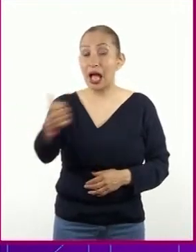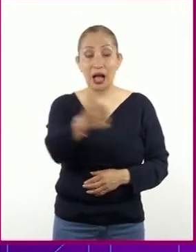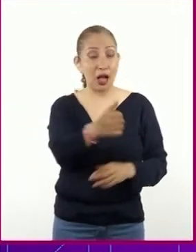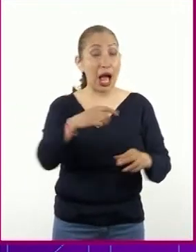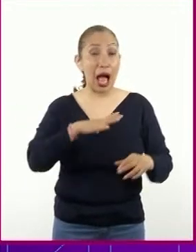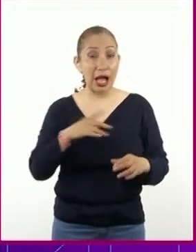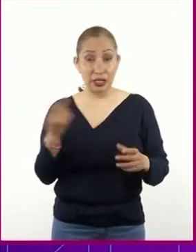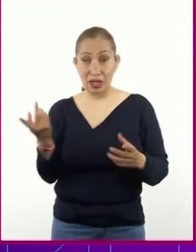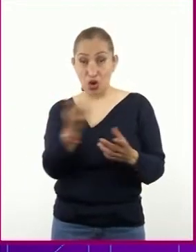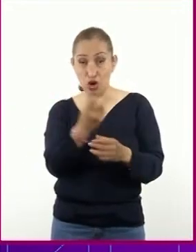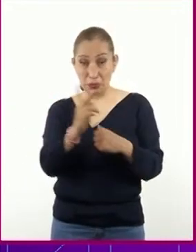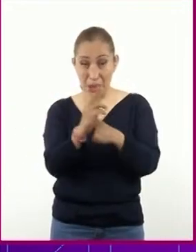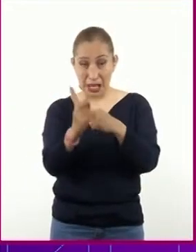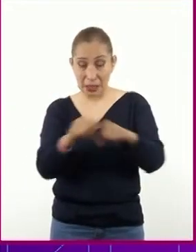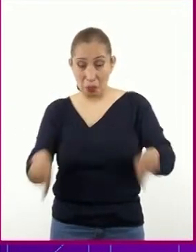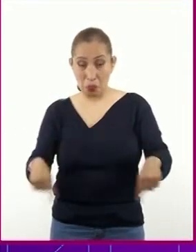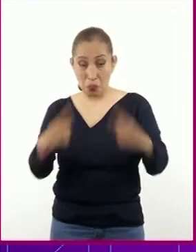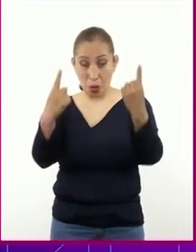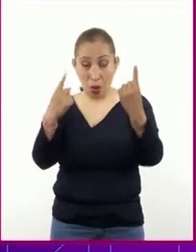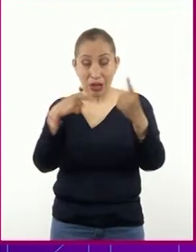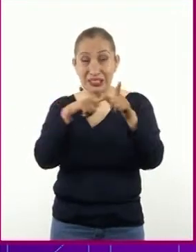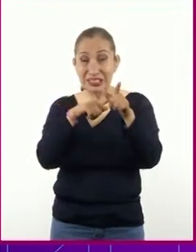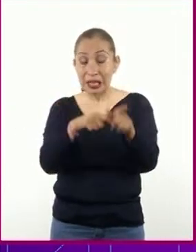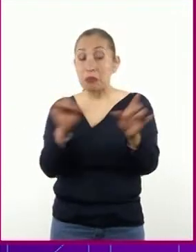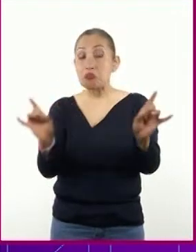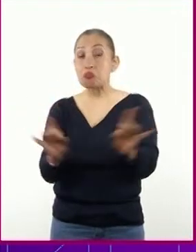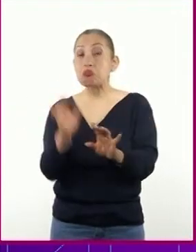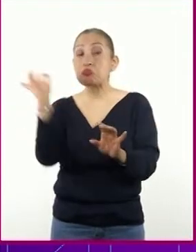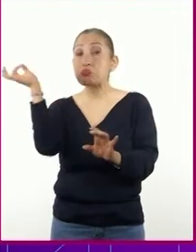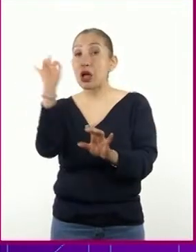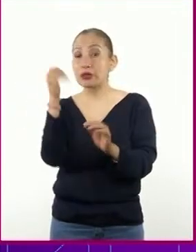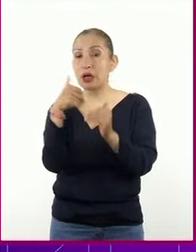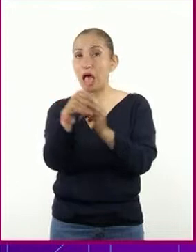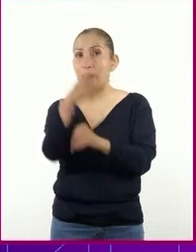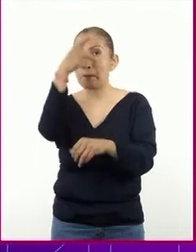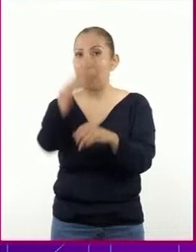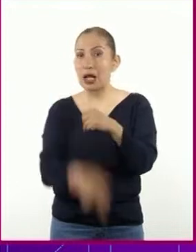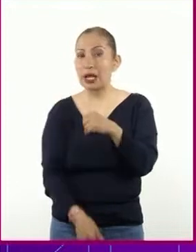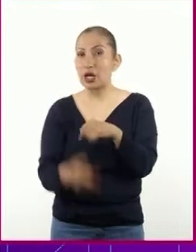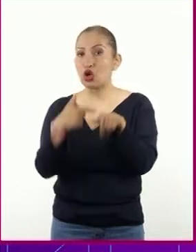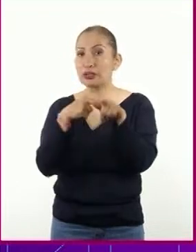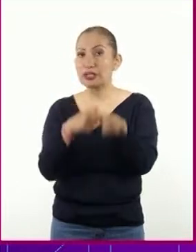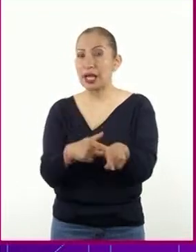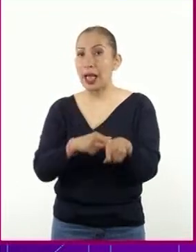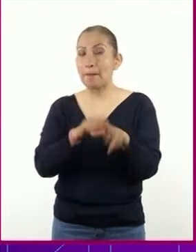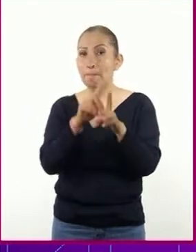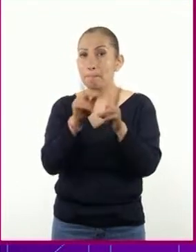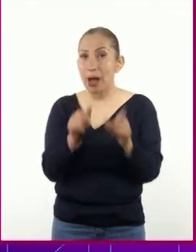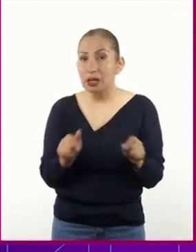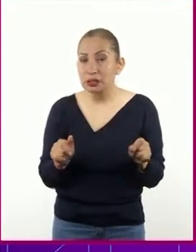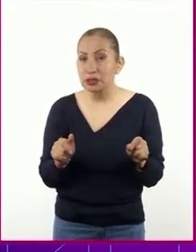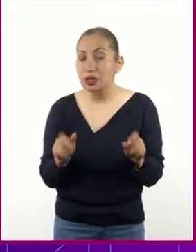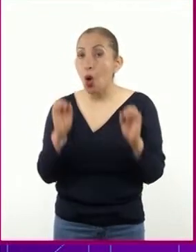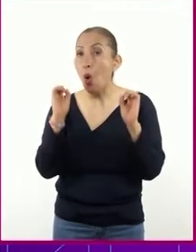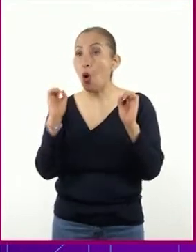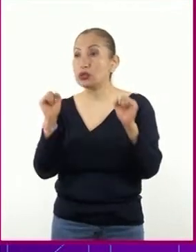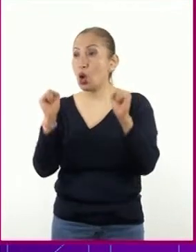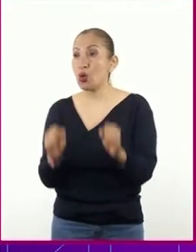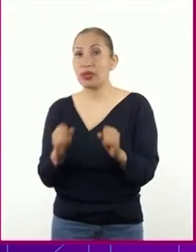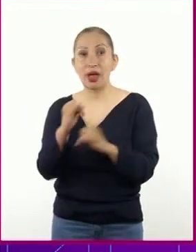una controversia cuya continuación sea susceptible de poner en peligro el mantenimiento de la paz y la